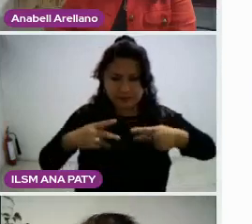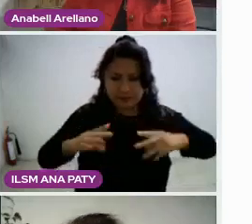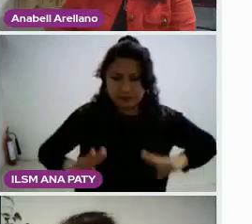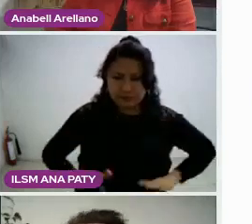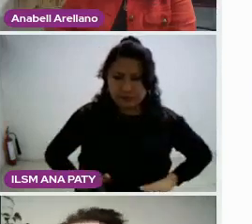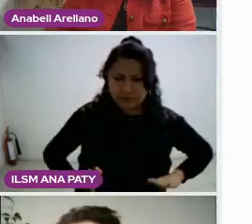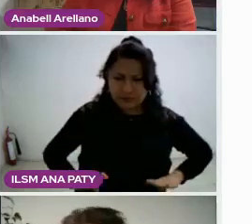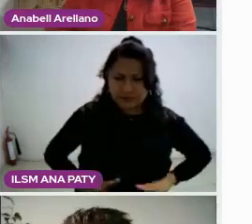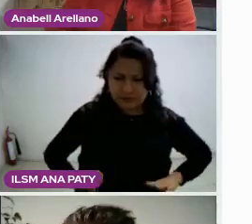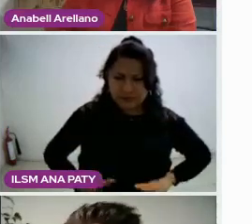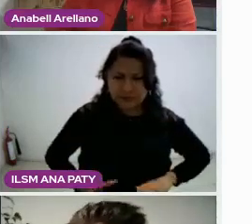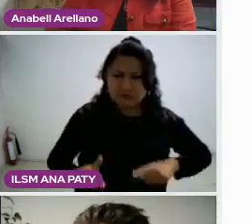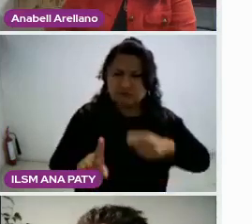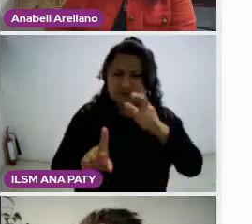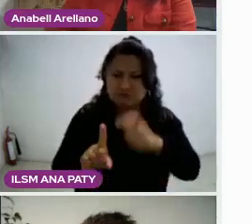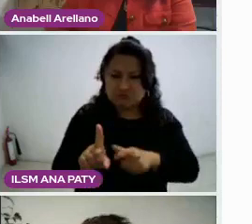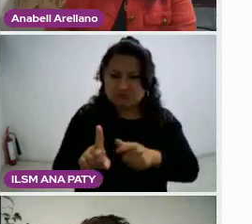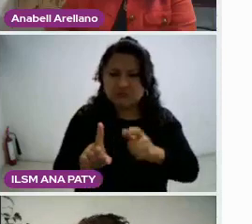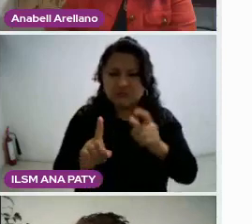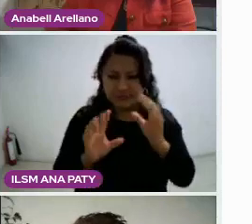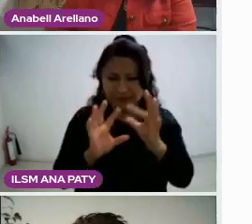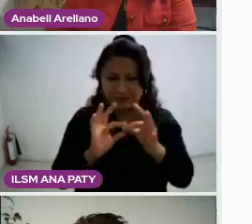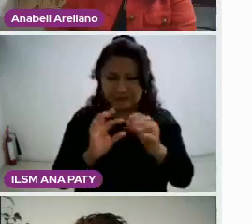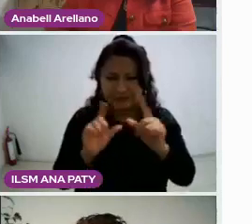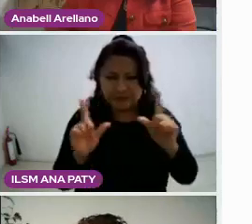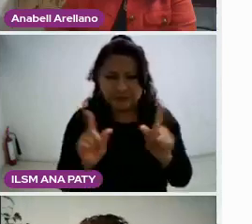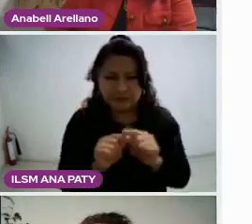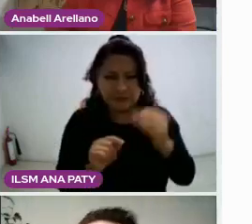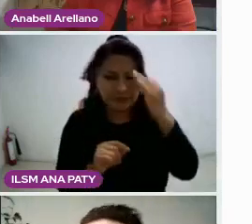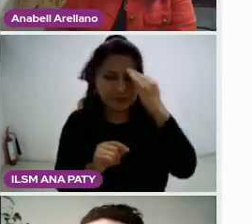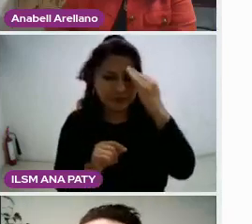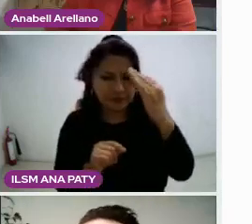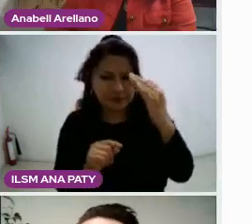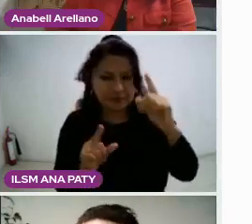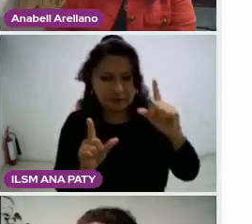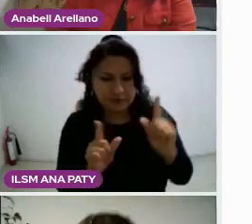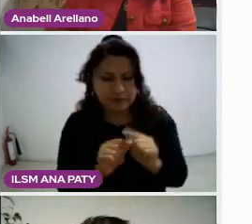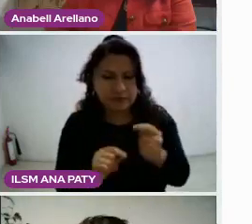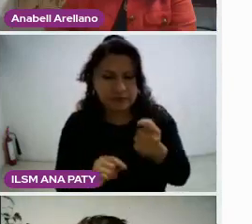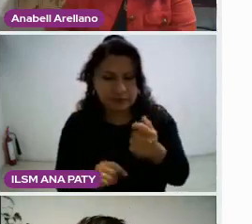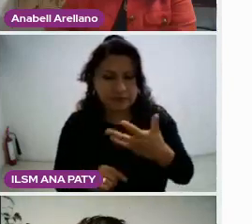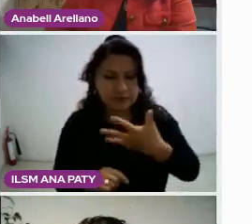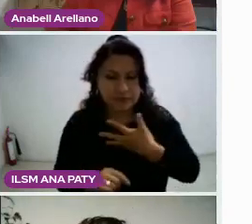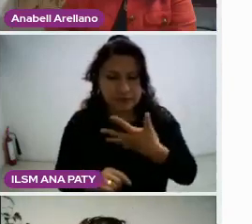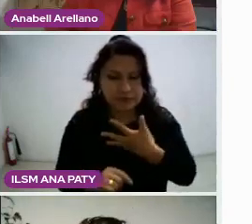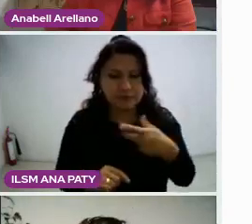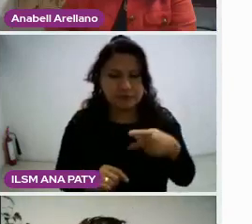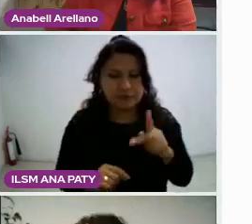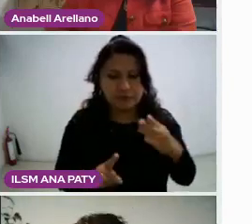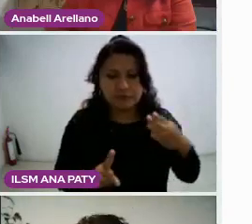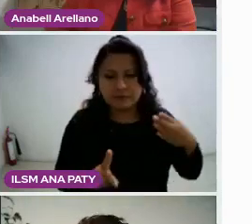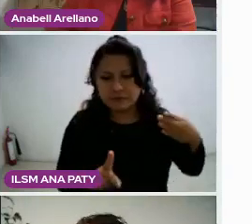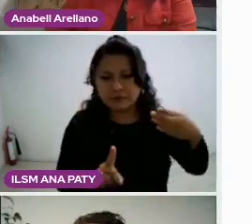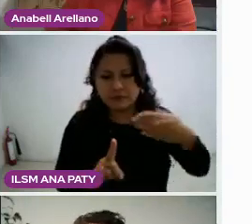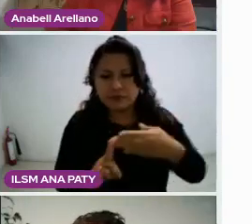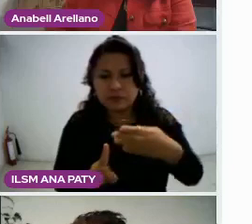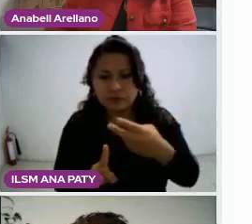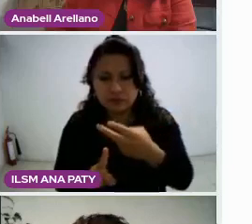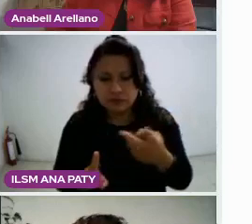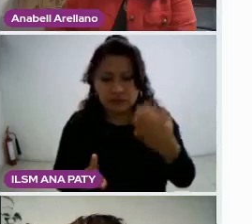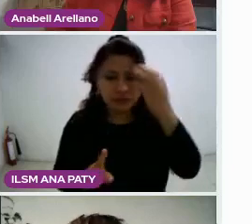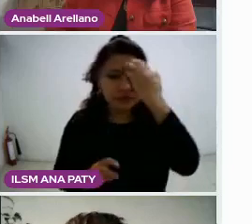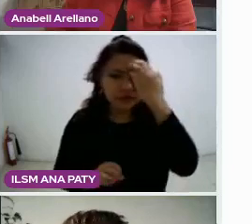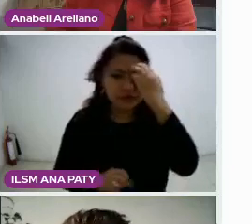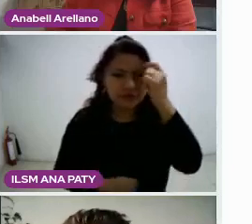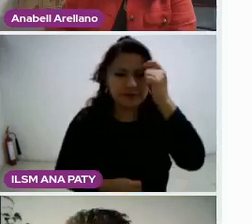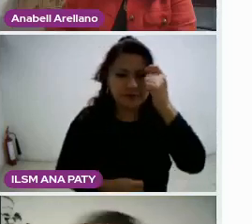porque no tenemos así como muchísimo tiempo, pero es para que se entienda, para que conozcan este trastorno,